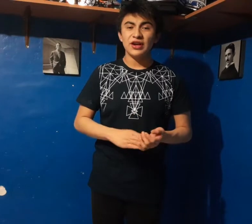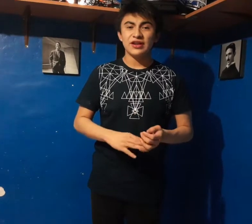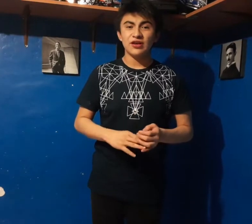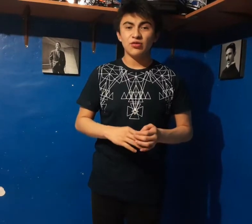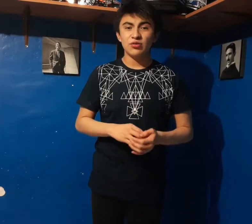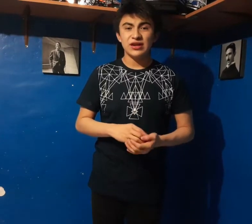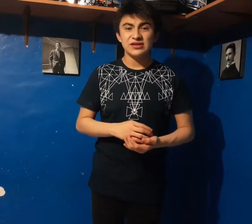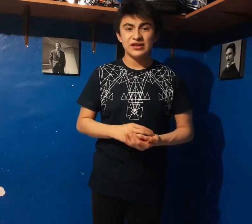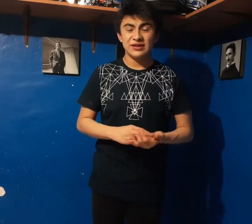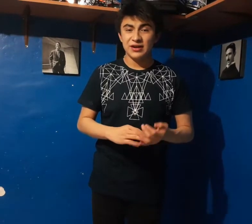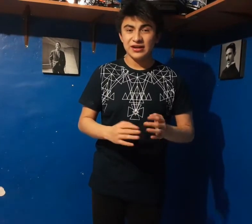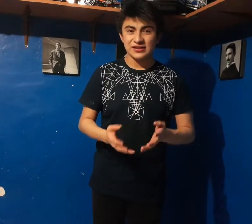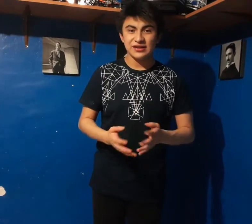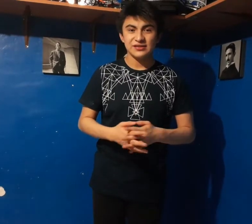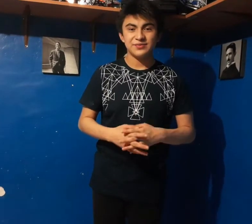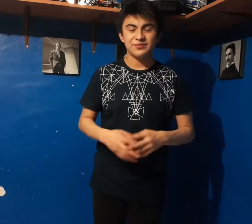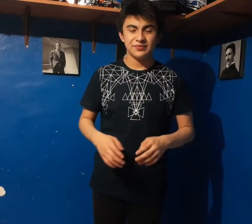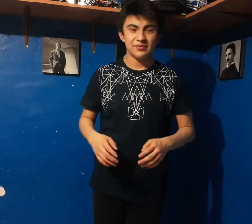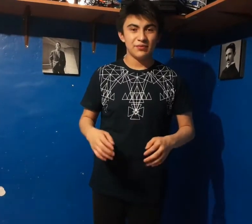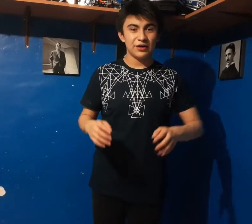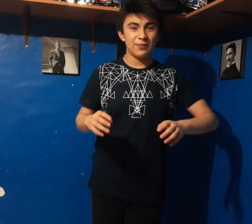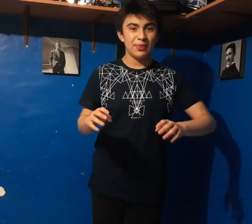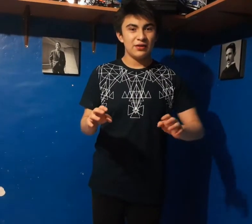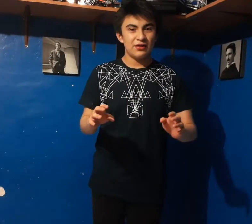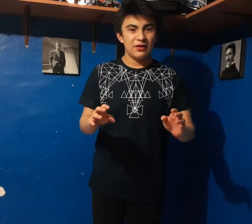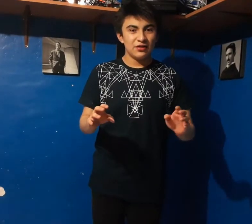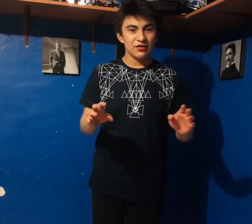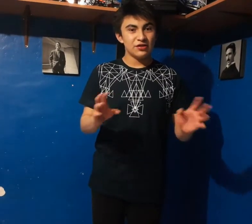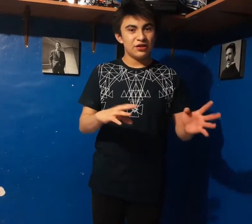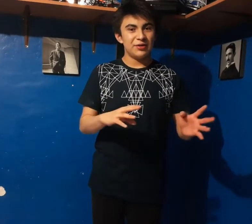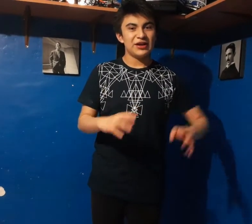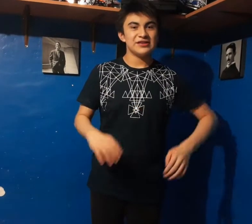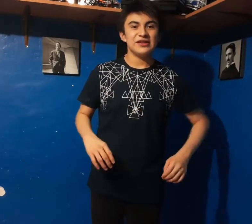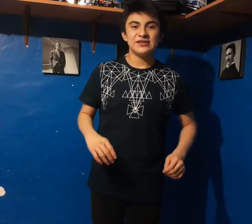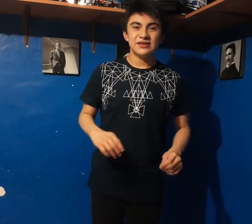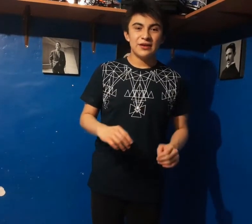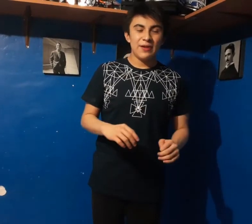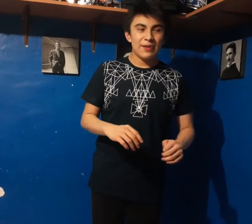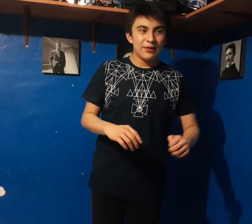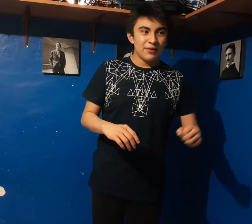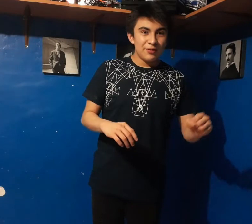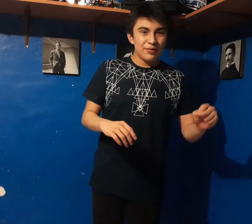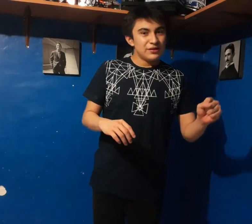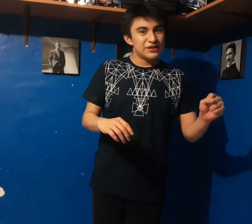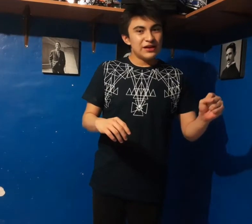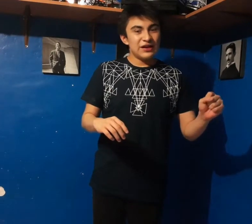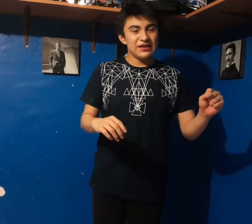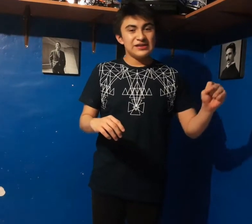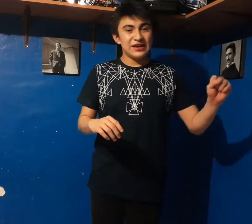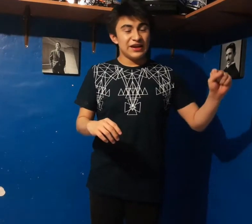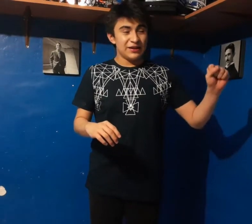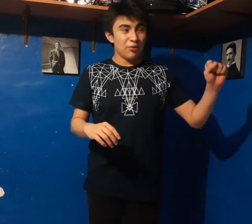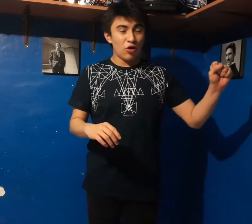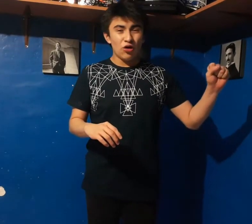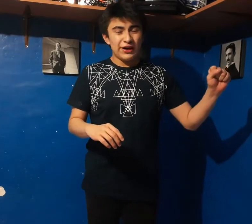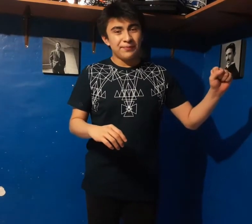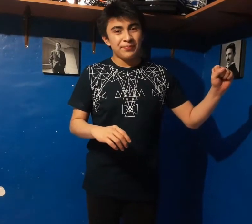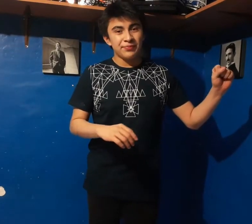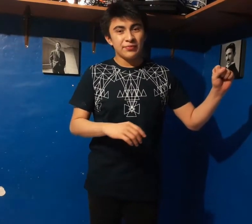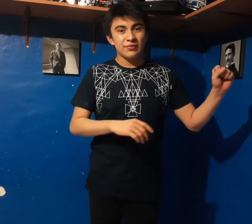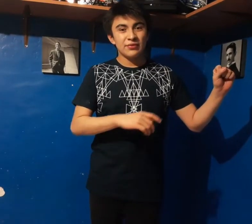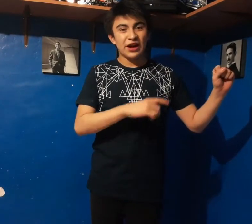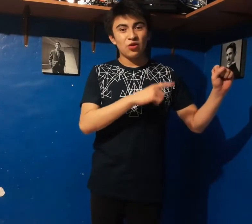intercambio muy grande de culturas y de mercancías. Bueno, no solo de mercancías. Se dice que de